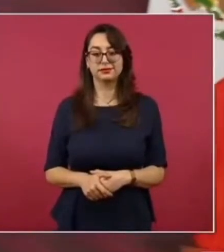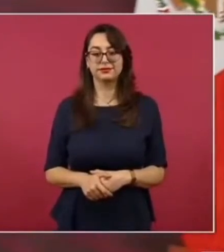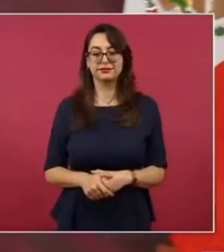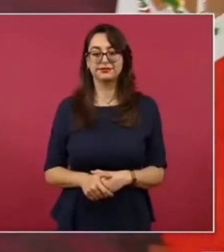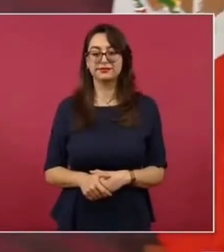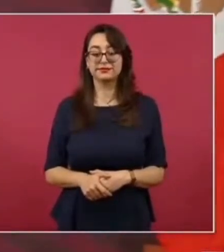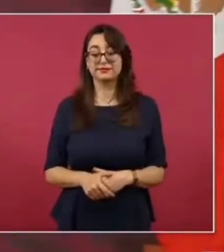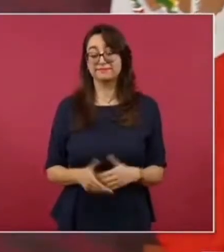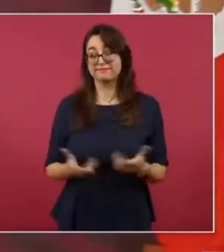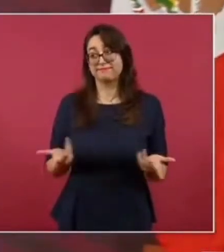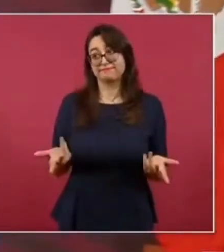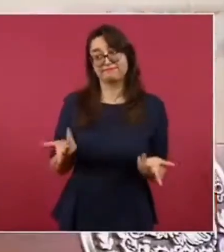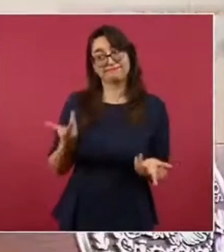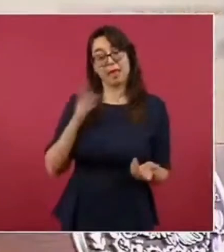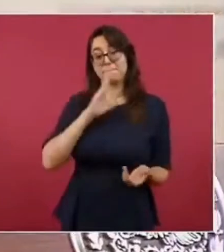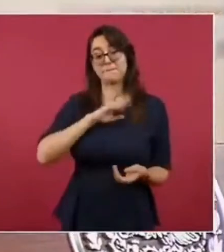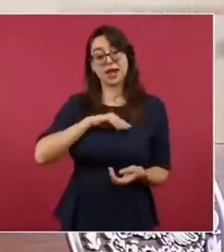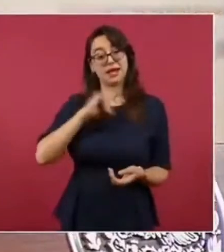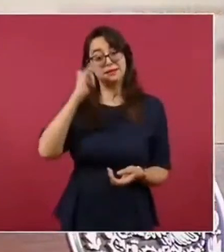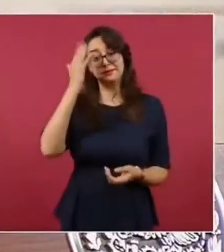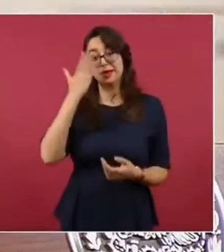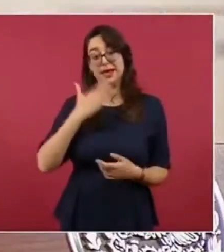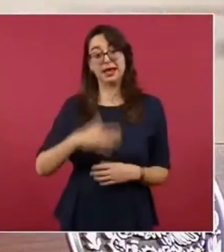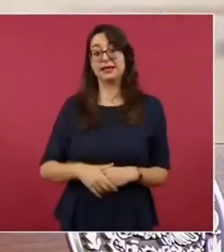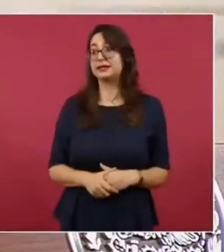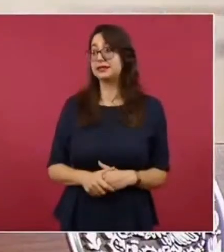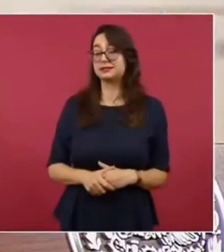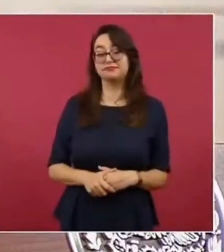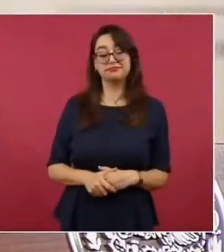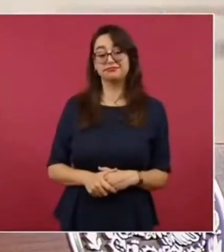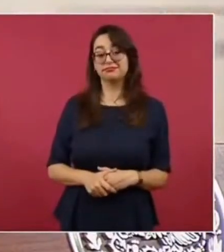no es bueno el ejemplo que están dando.